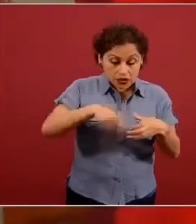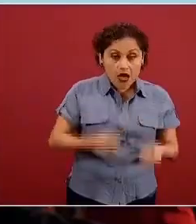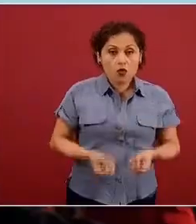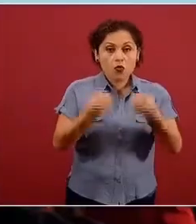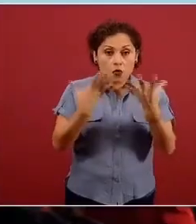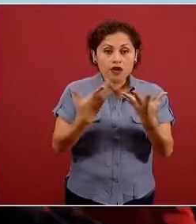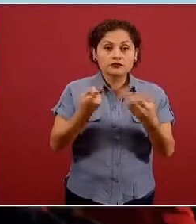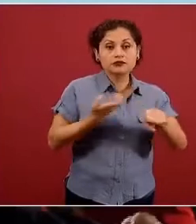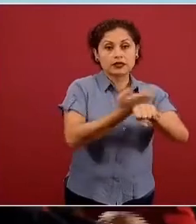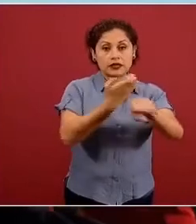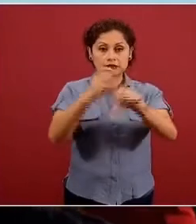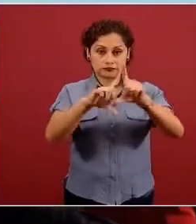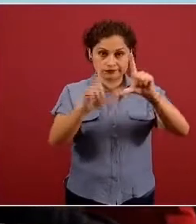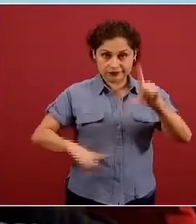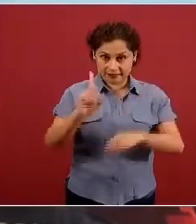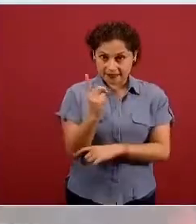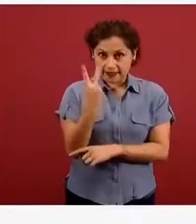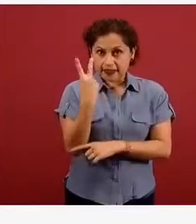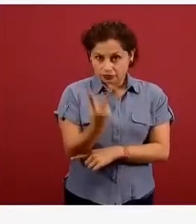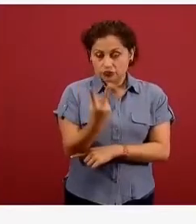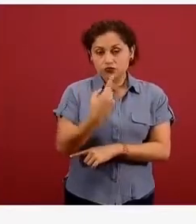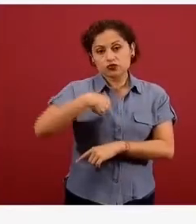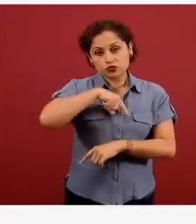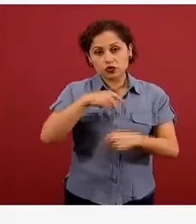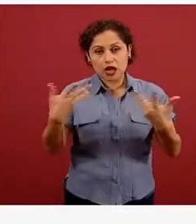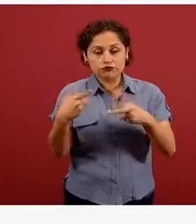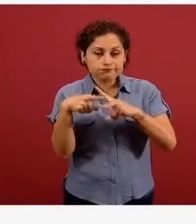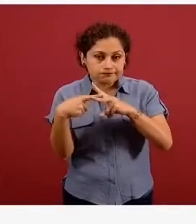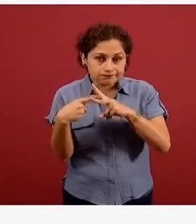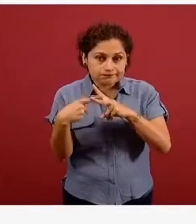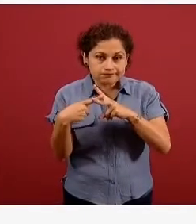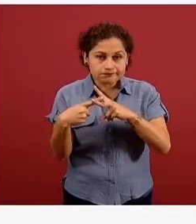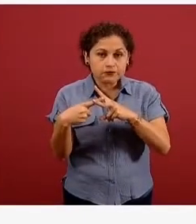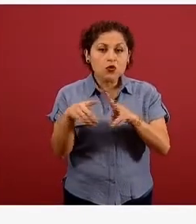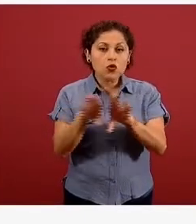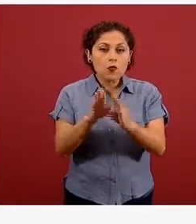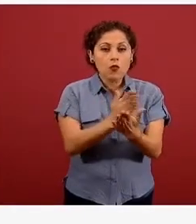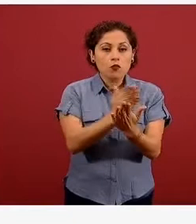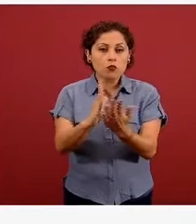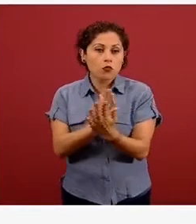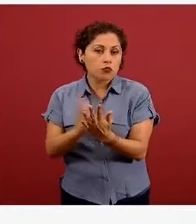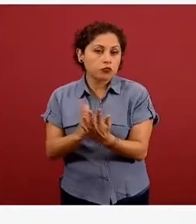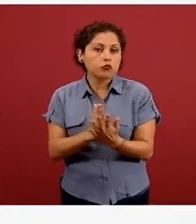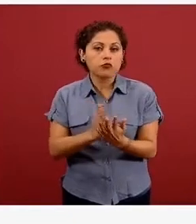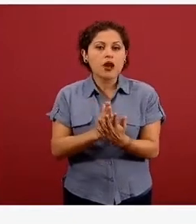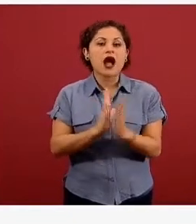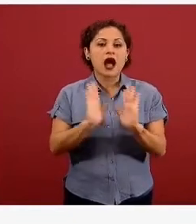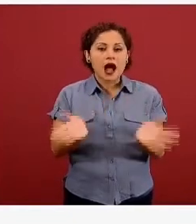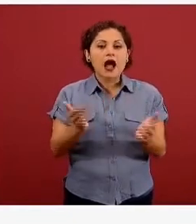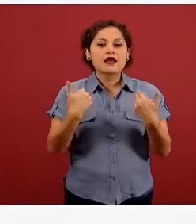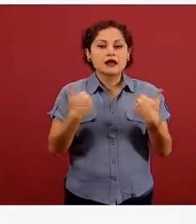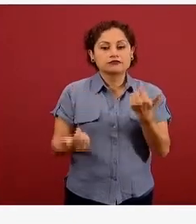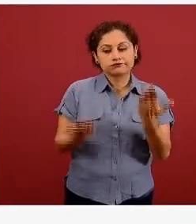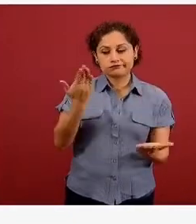los 32 entidades federativas, y al hacer esta división nos permite comparar uno a uno la intensidad de la transmisión entre